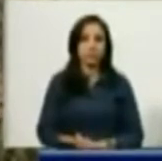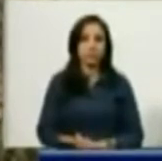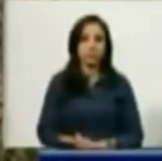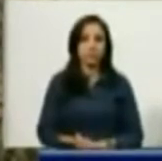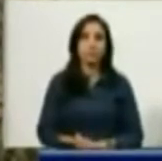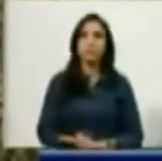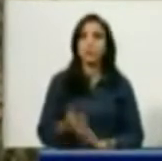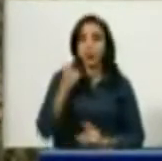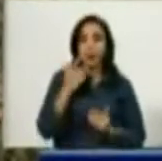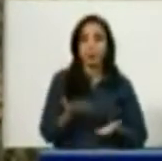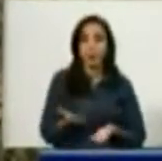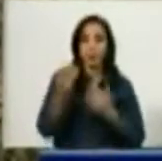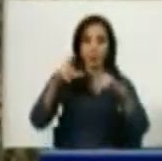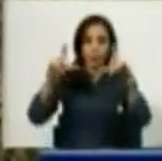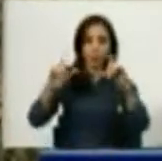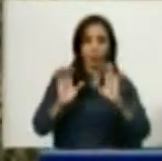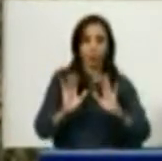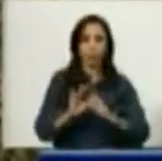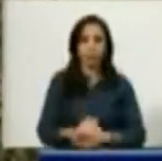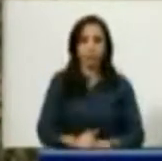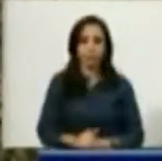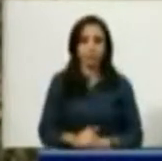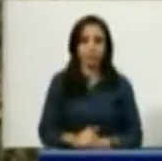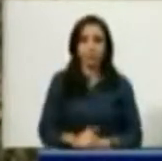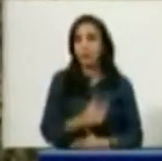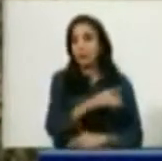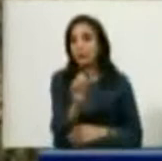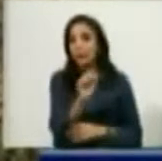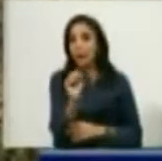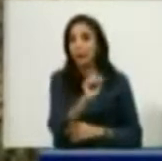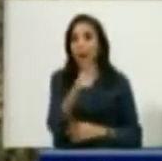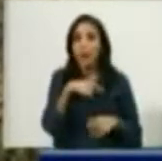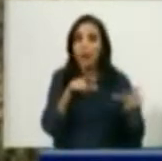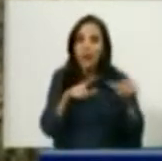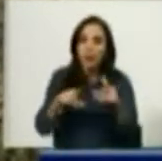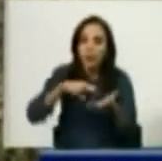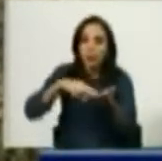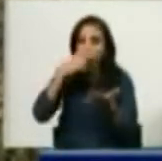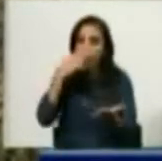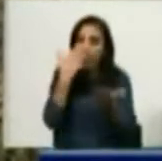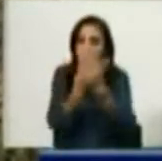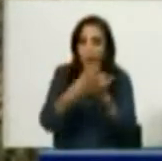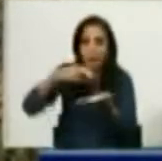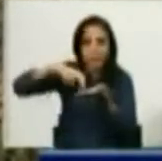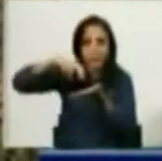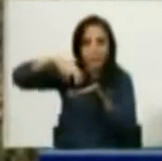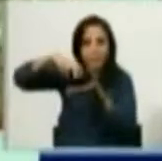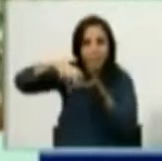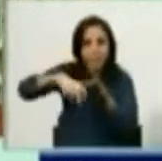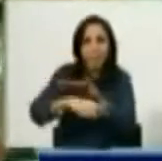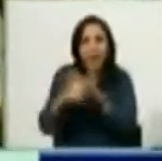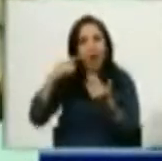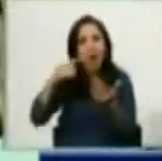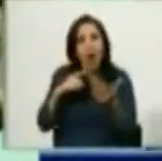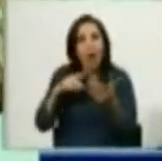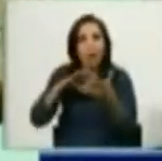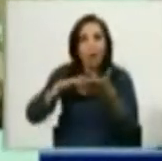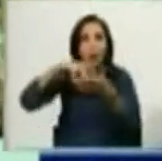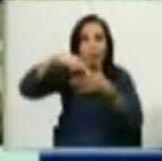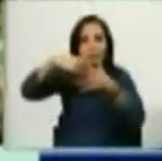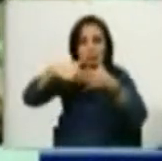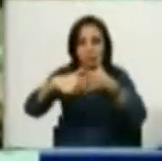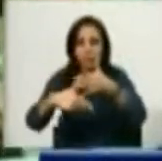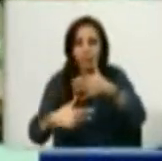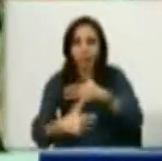el comandante montado en el carro ya listo para bajarse porque él se bajaba por el frente de la camioneta pasaba por el capó y